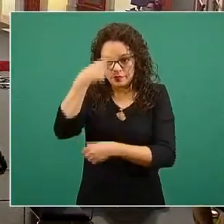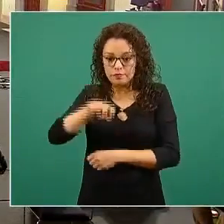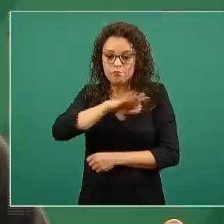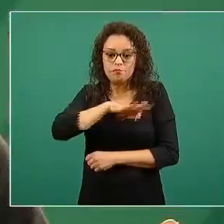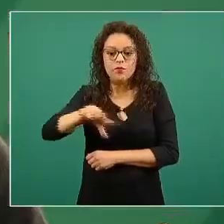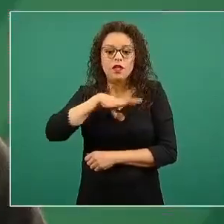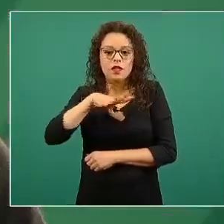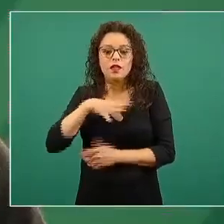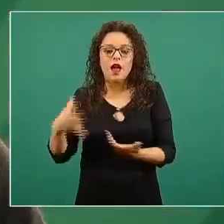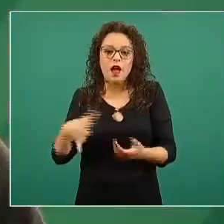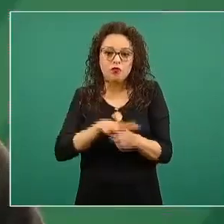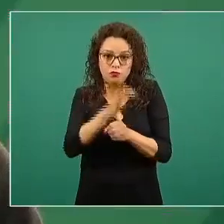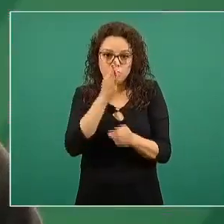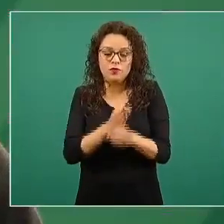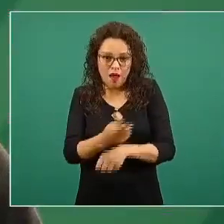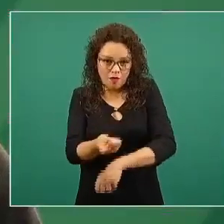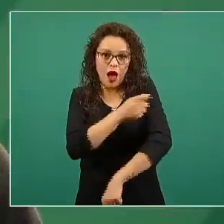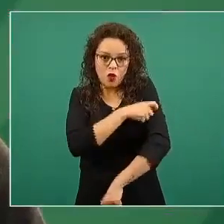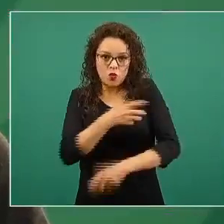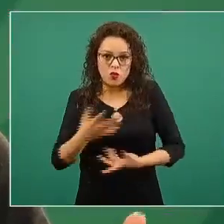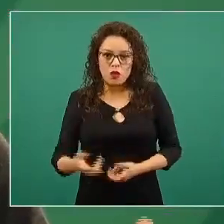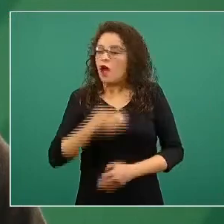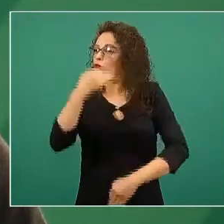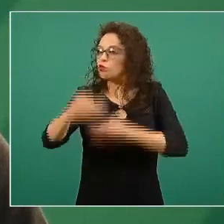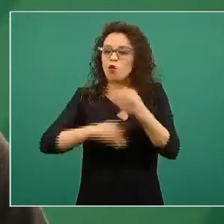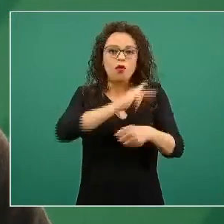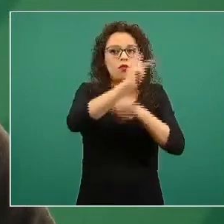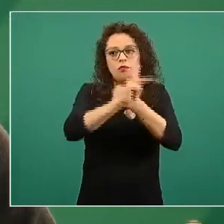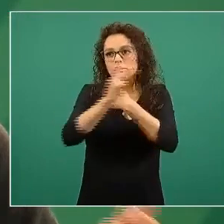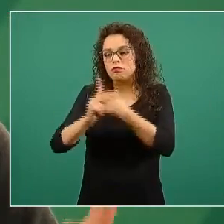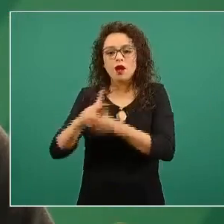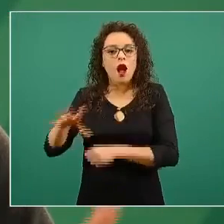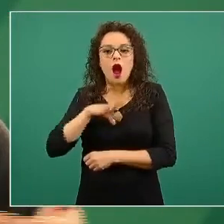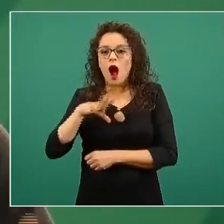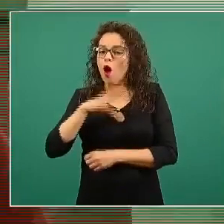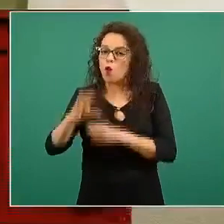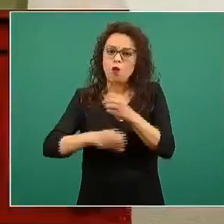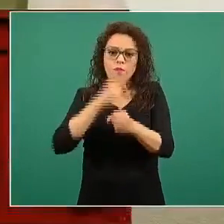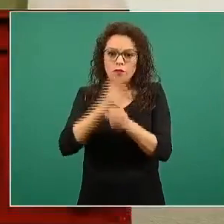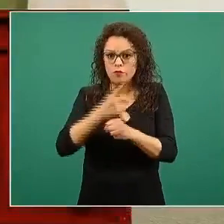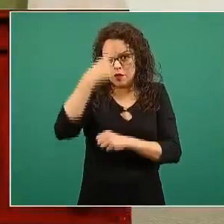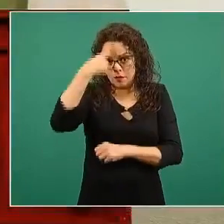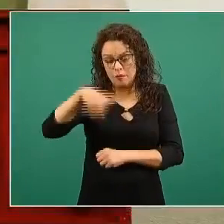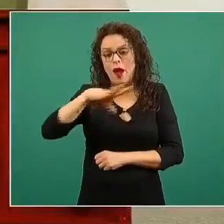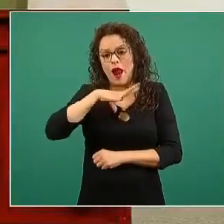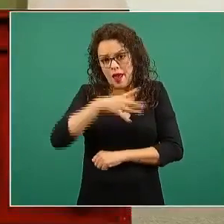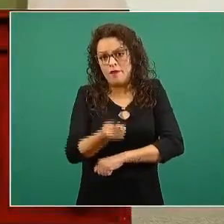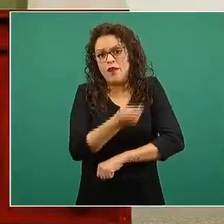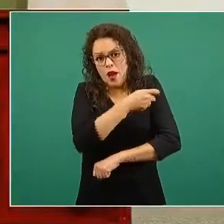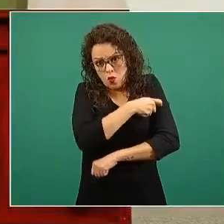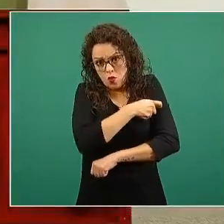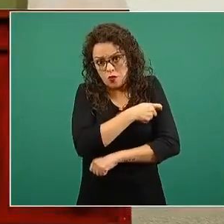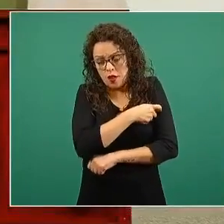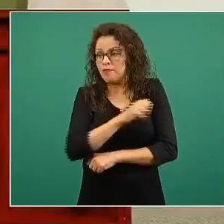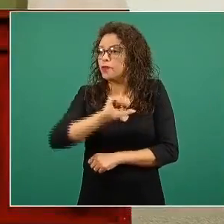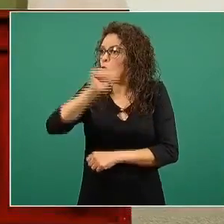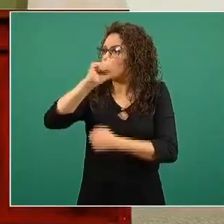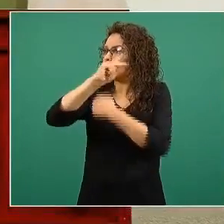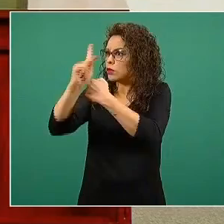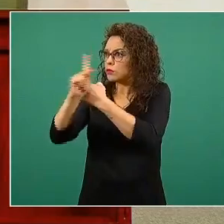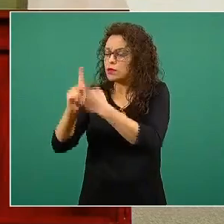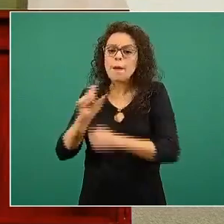entonces todos los países puedan tener esta misma oportunidad. Otros países, entre ellos México, han tenido